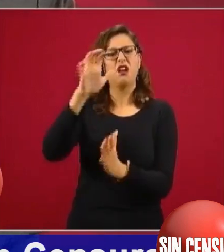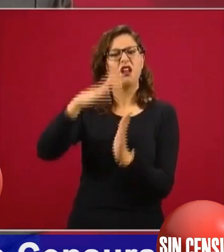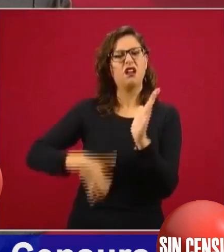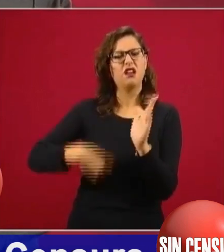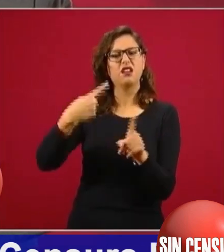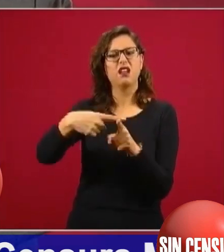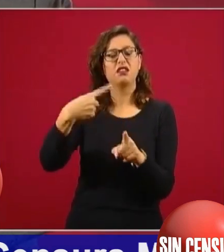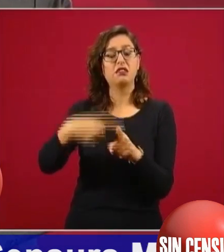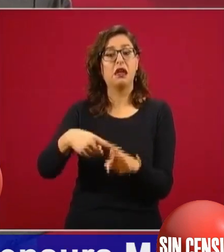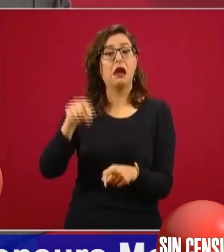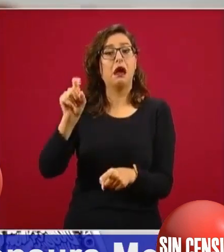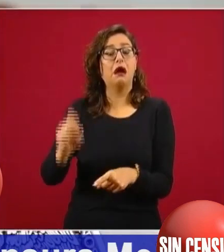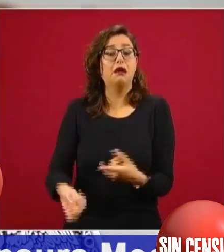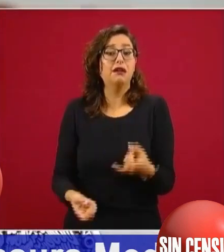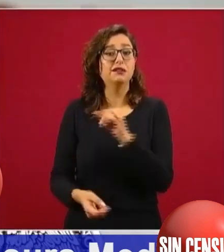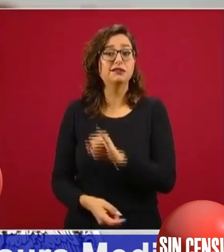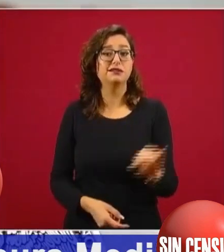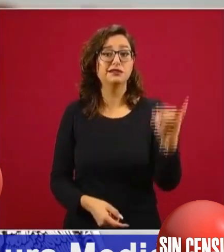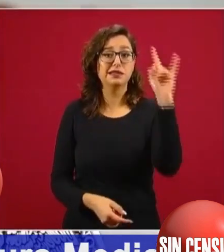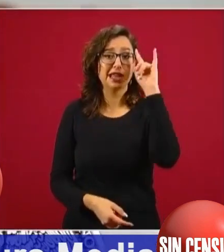izquierda,